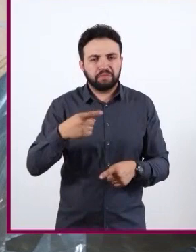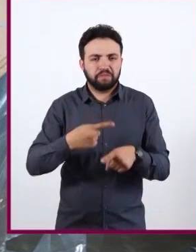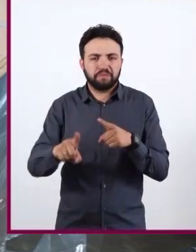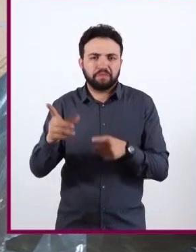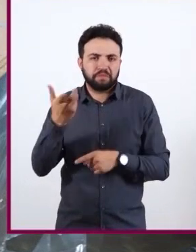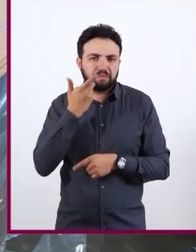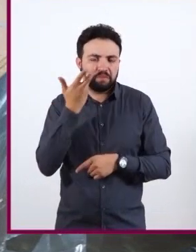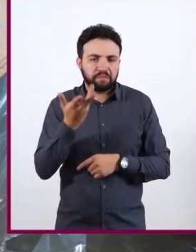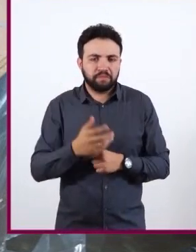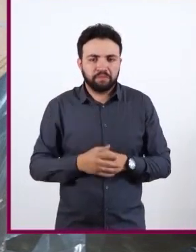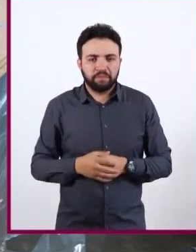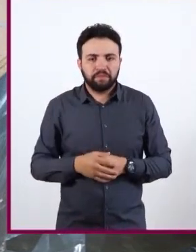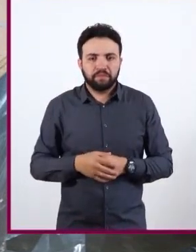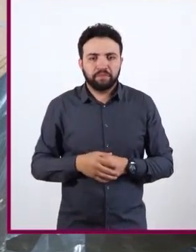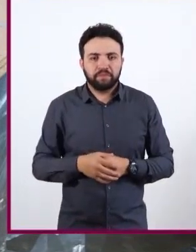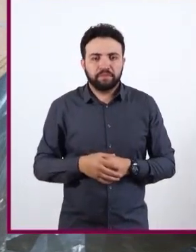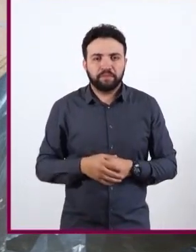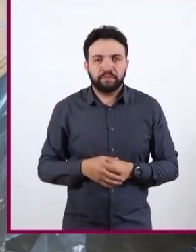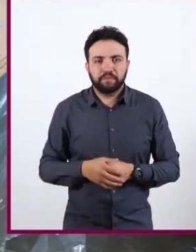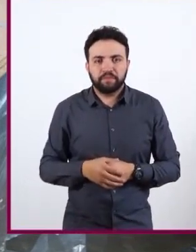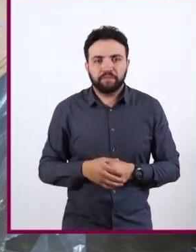Pues escoge uno, el que quieras.